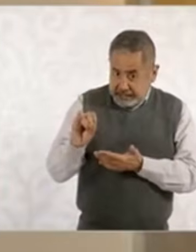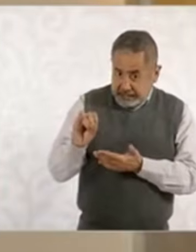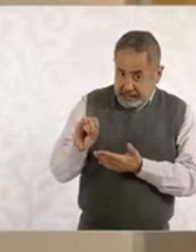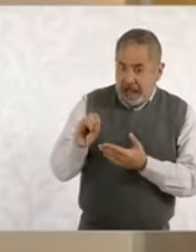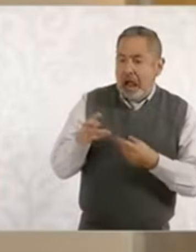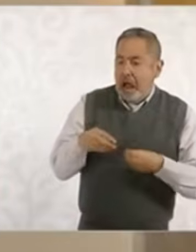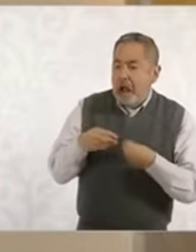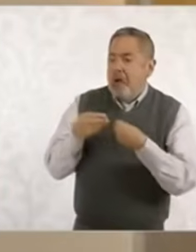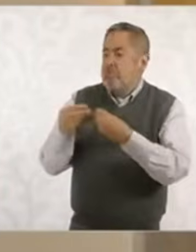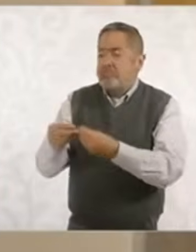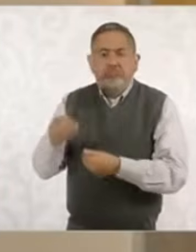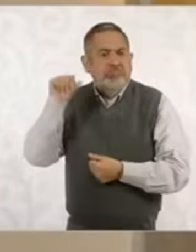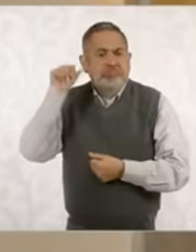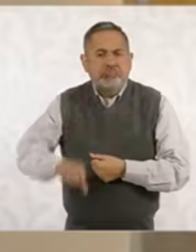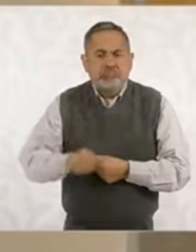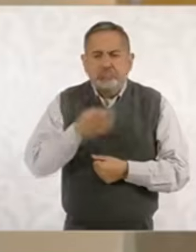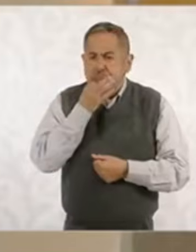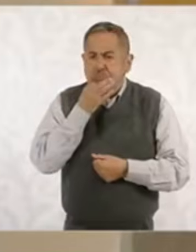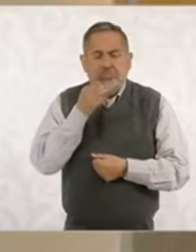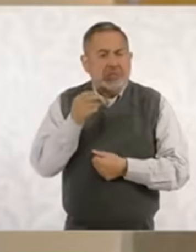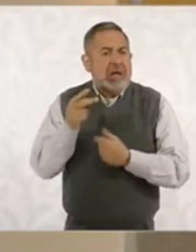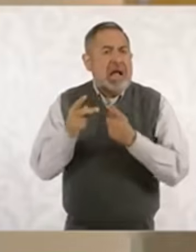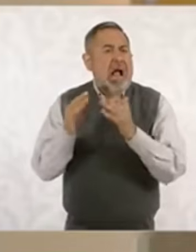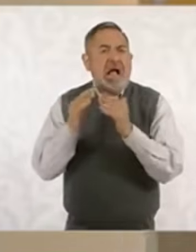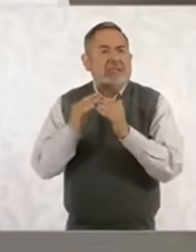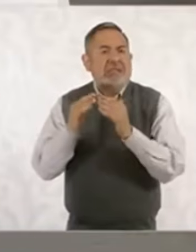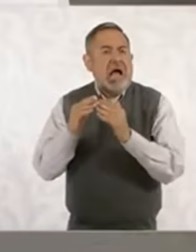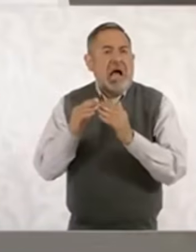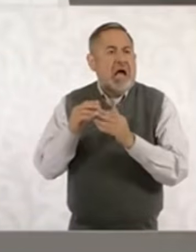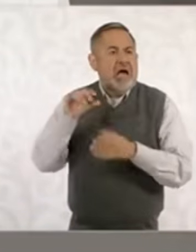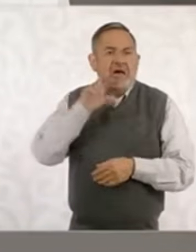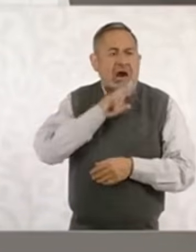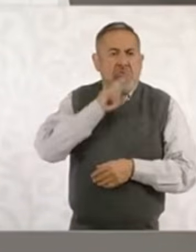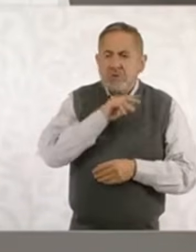prácticamente pueden obtener la vivienda. La que sigue, por favor.